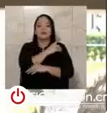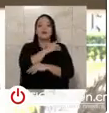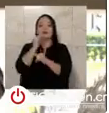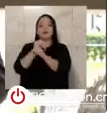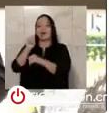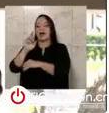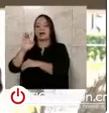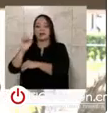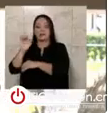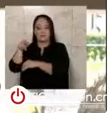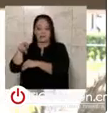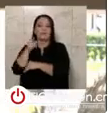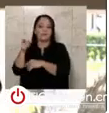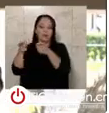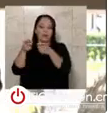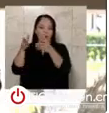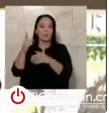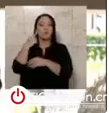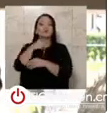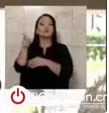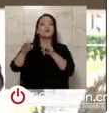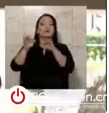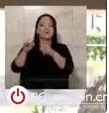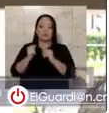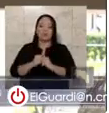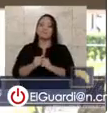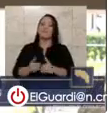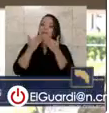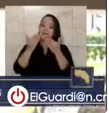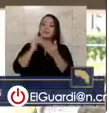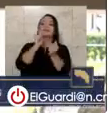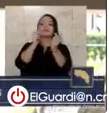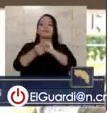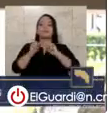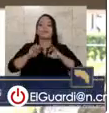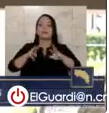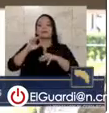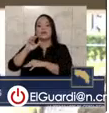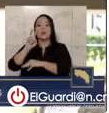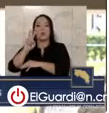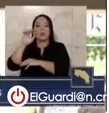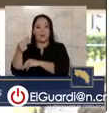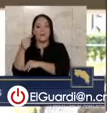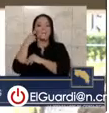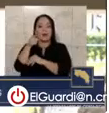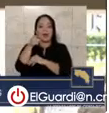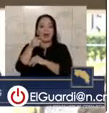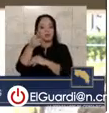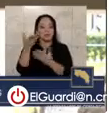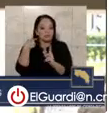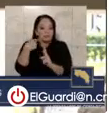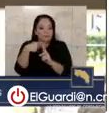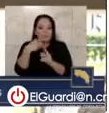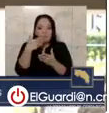y al regulador por la decisión que tomaron para modificar la metodología de CVG para que este impacto positivo